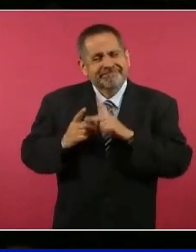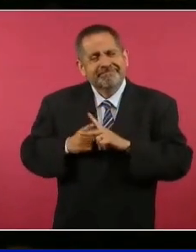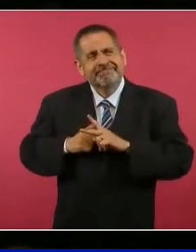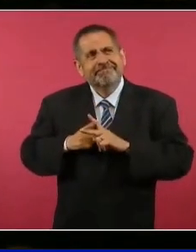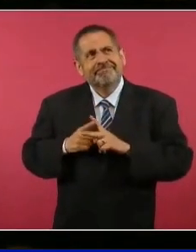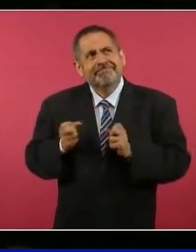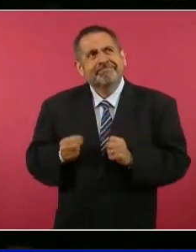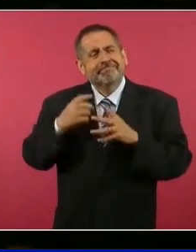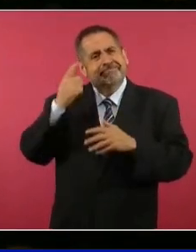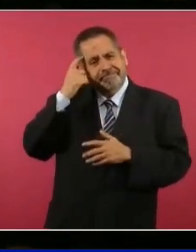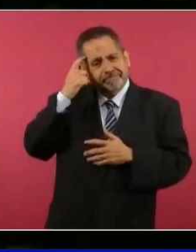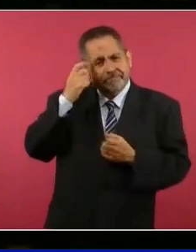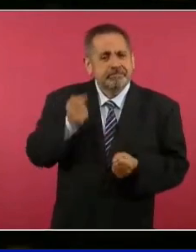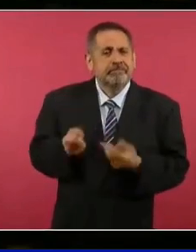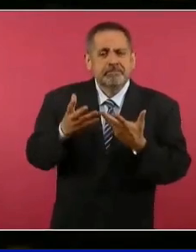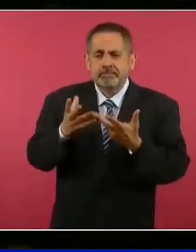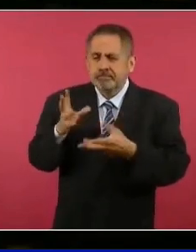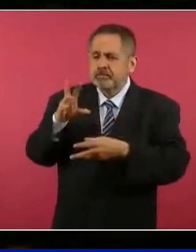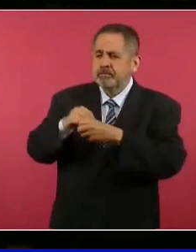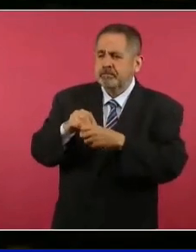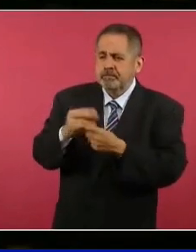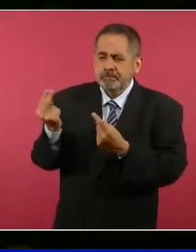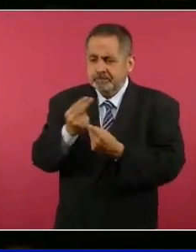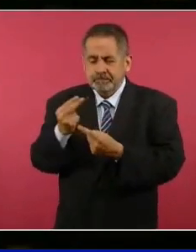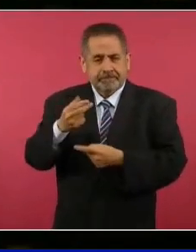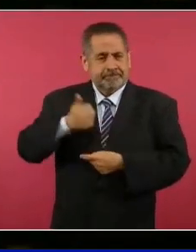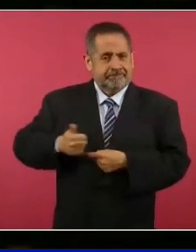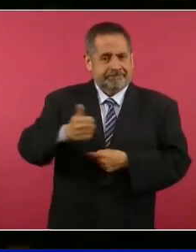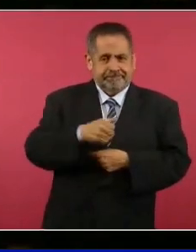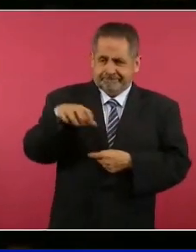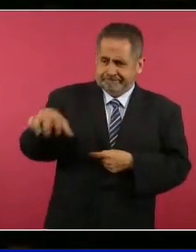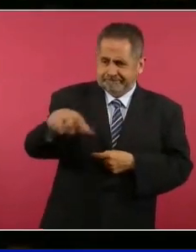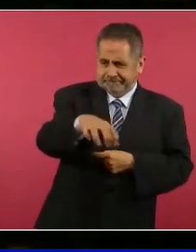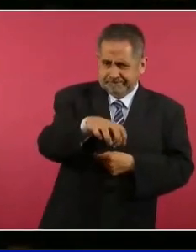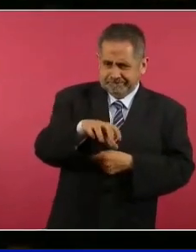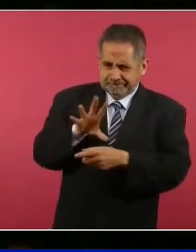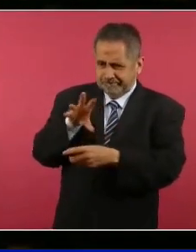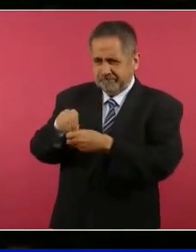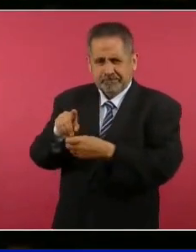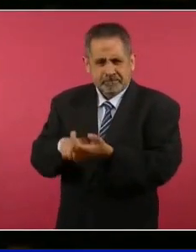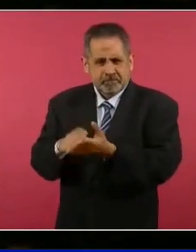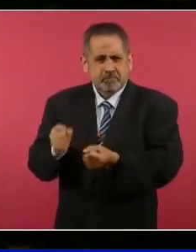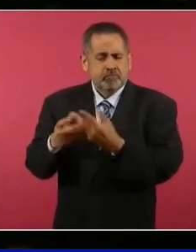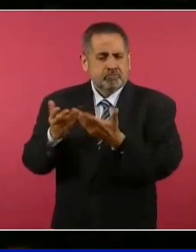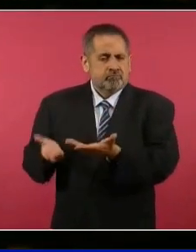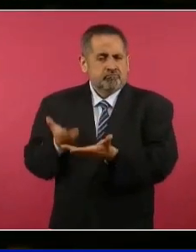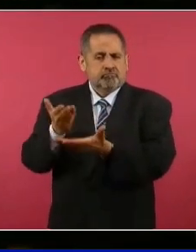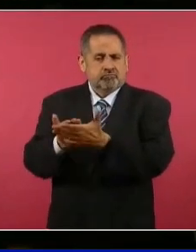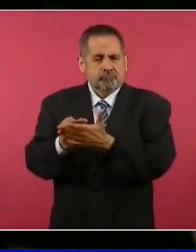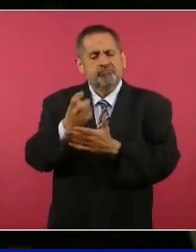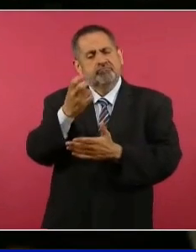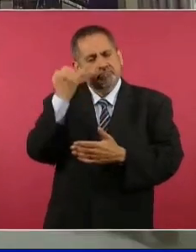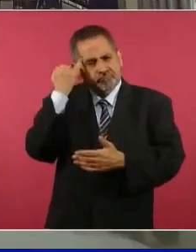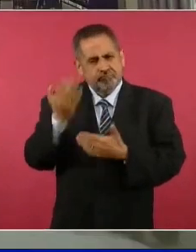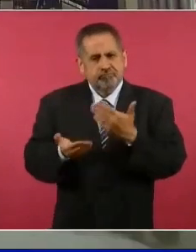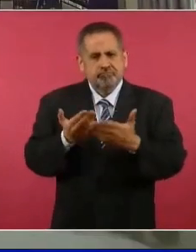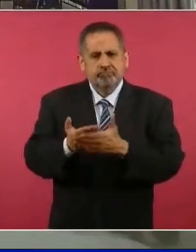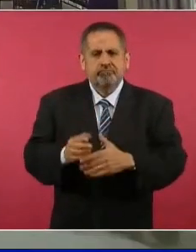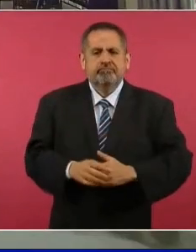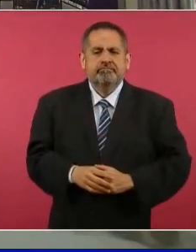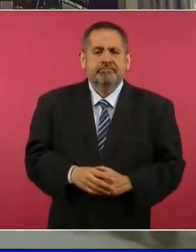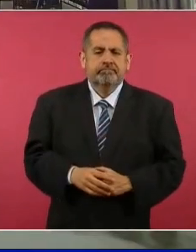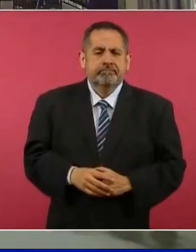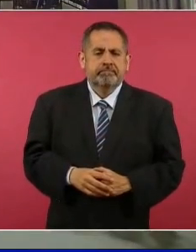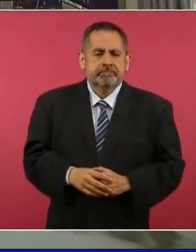el cálculo matemático de cuánto es lo mínimo necesario y que se les dote. Esa sería la propuesta y pregunta, sí, presidente. Sí, de